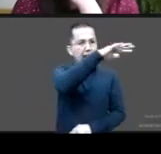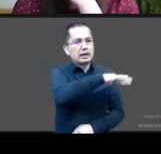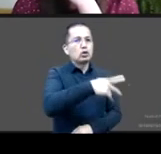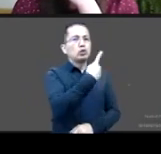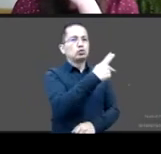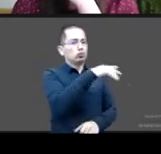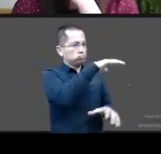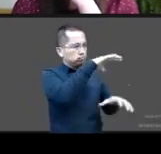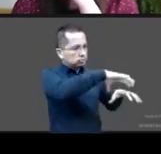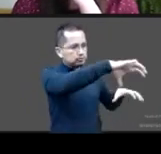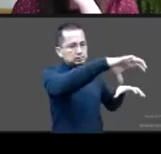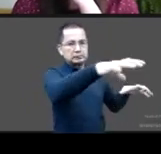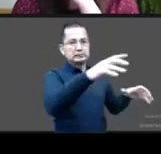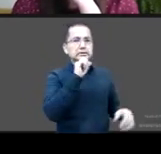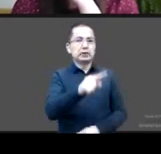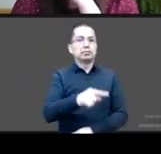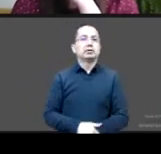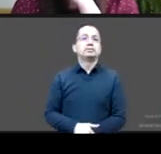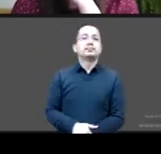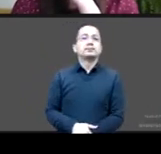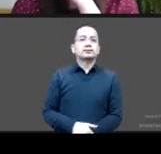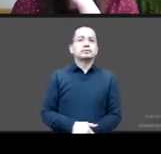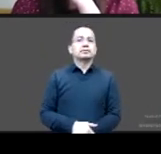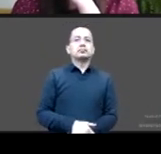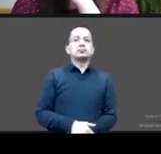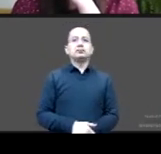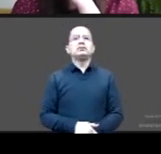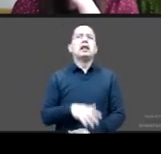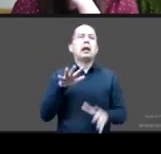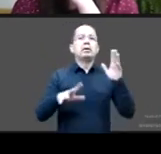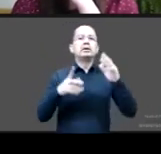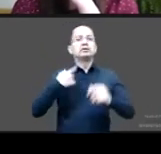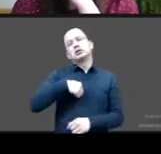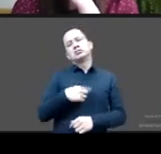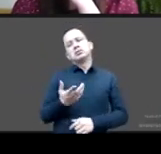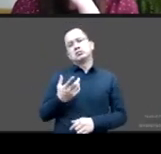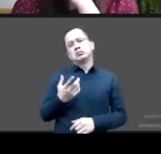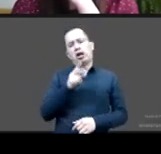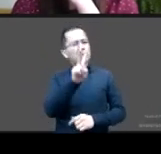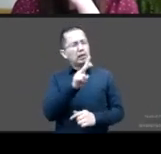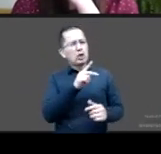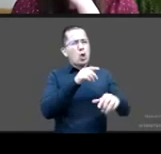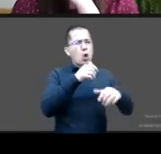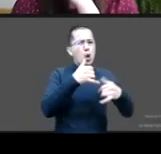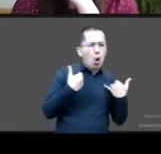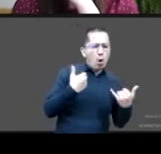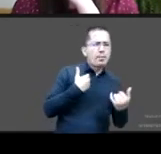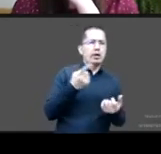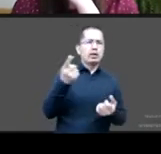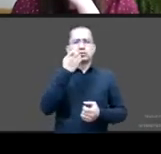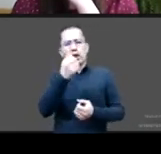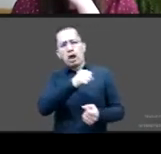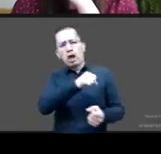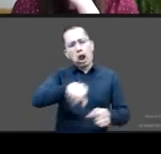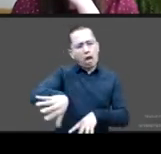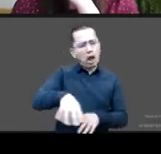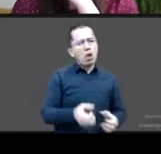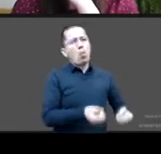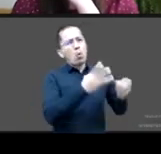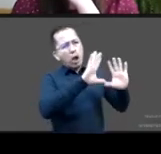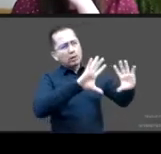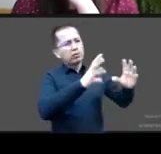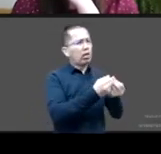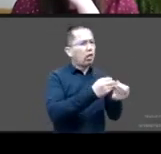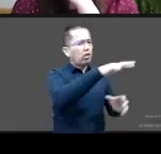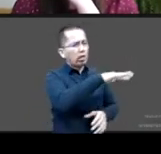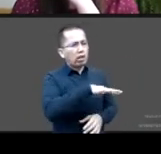muchas veces cuando escuchamos estos números yo me pregunto todos nos preguntamos ¿dónde están estos jóvenes?